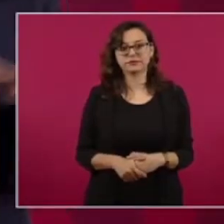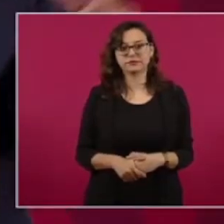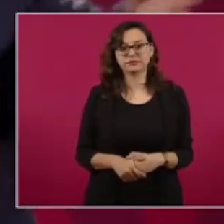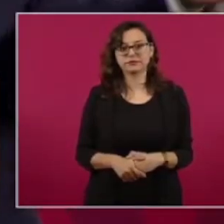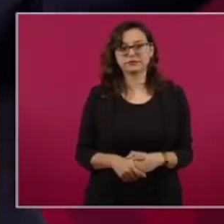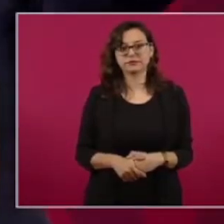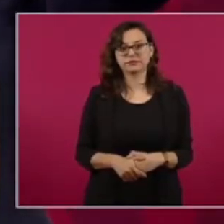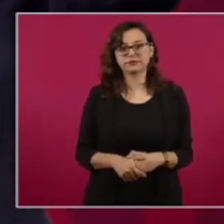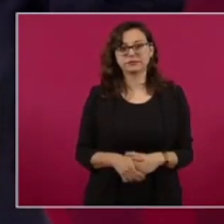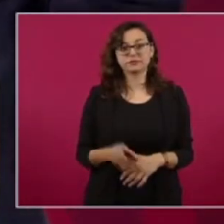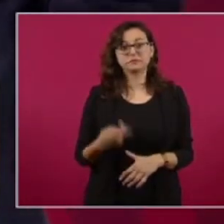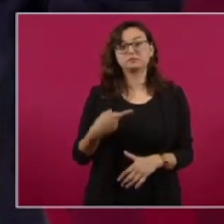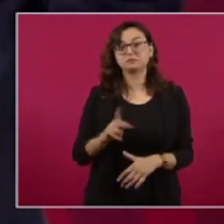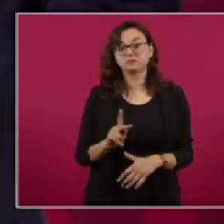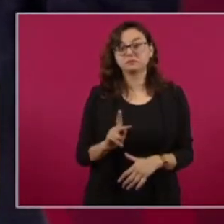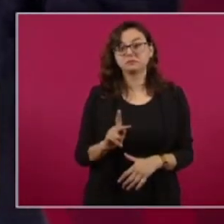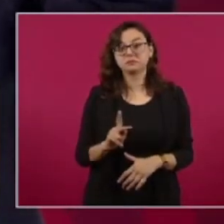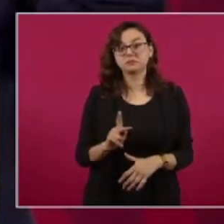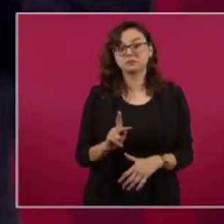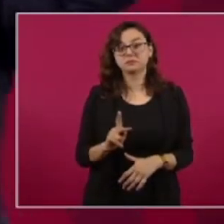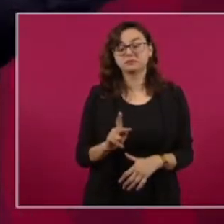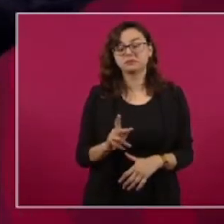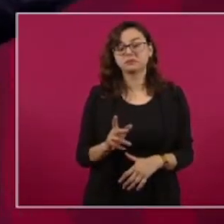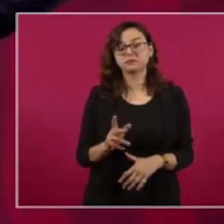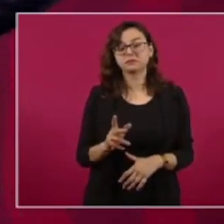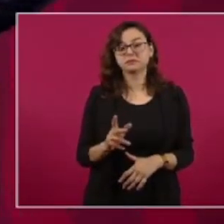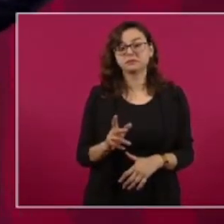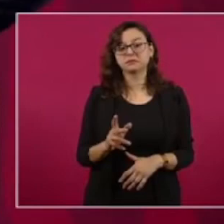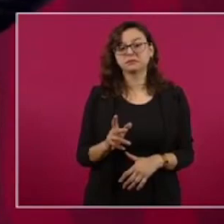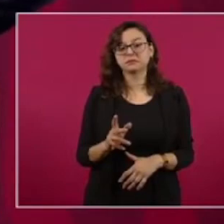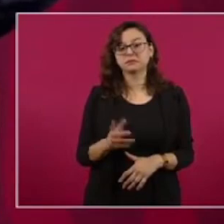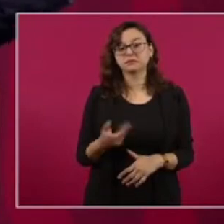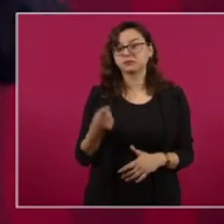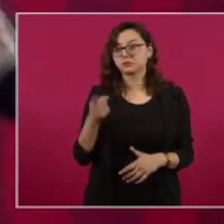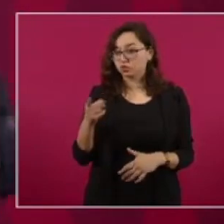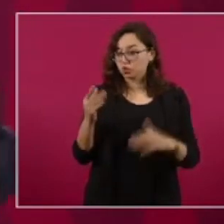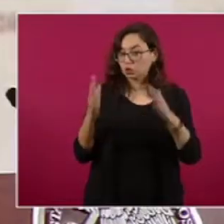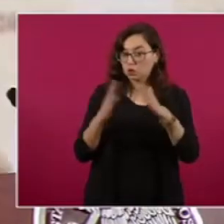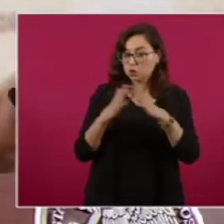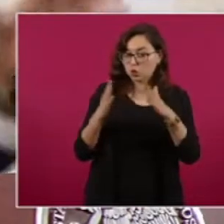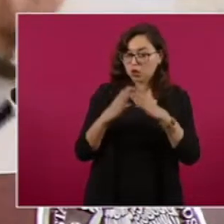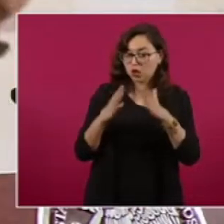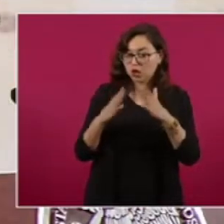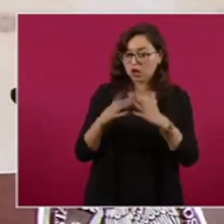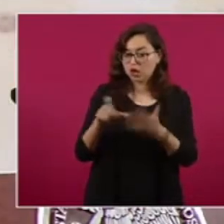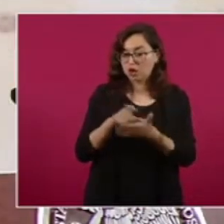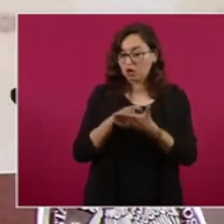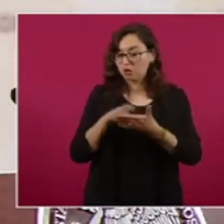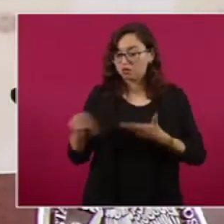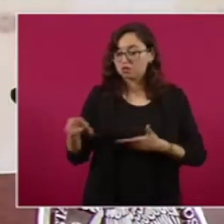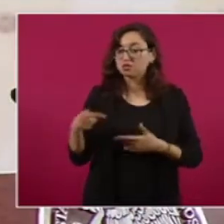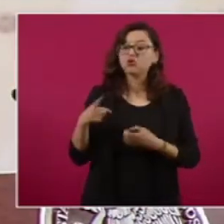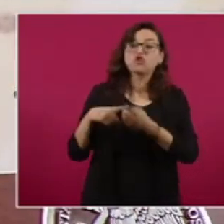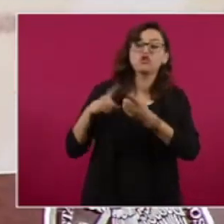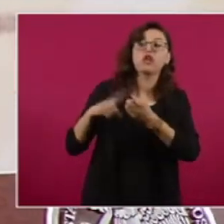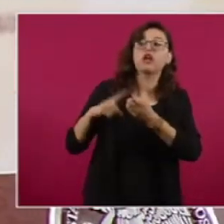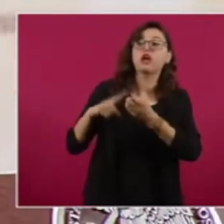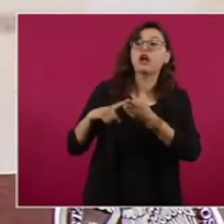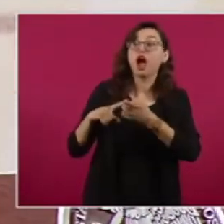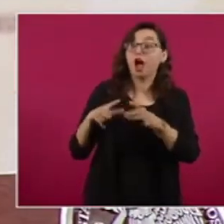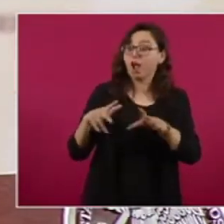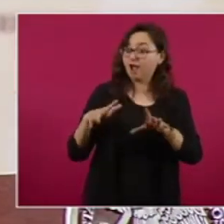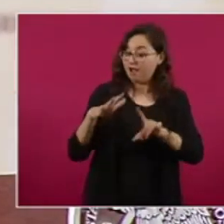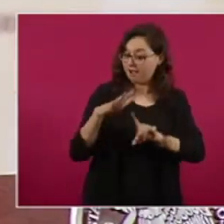Sí, lograste comprar una casa en una zona exclusiva.